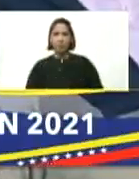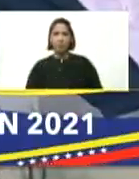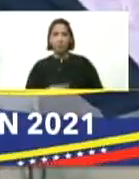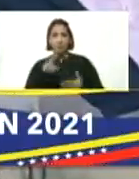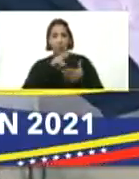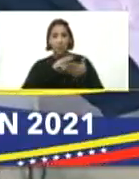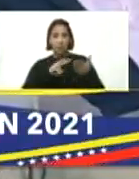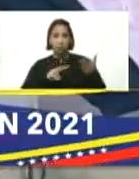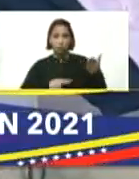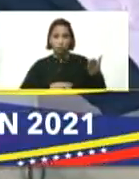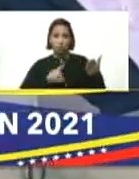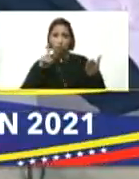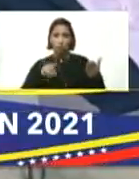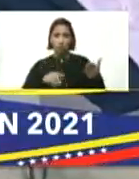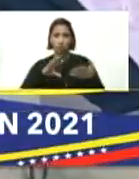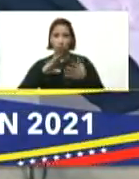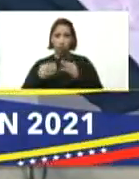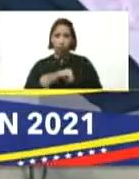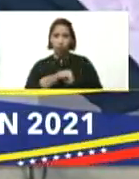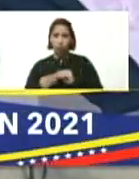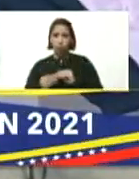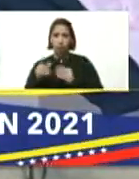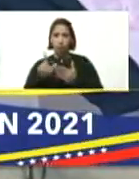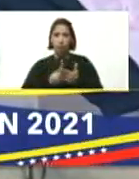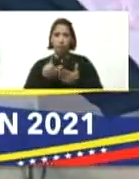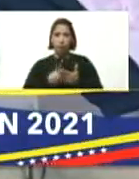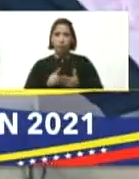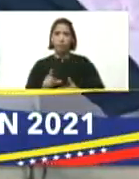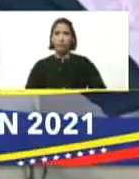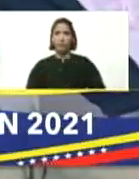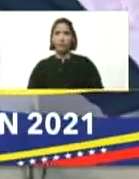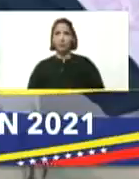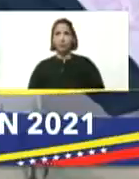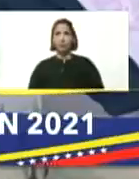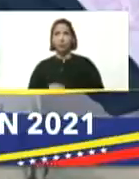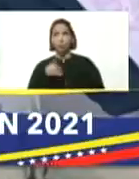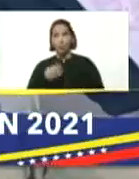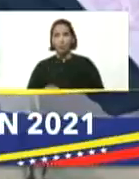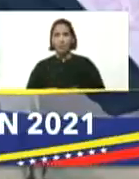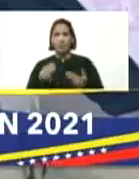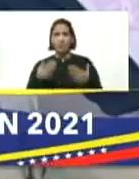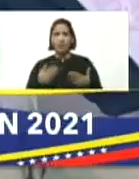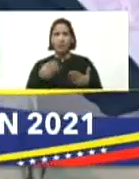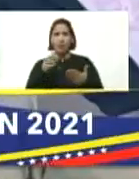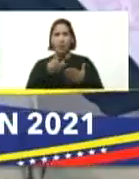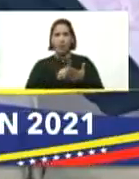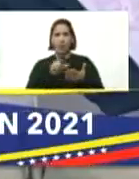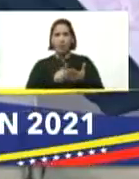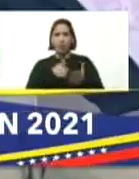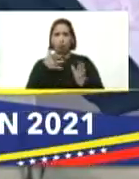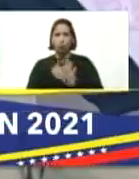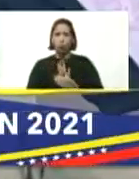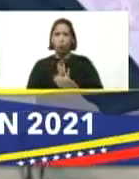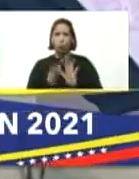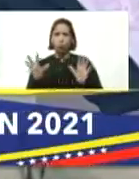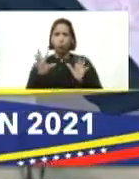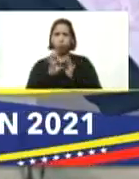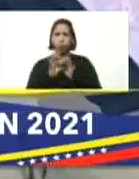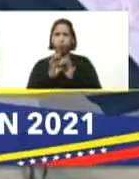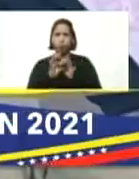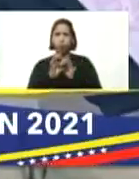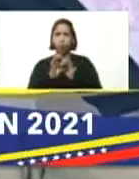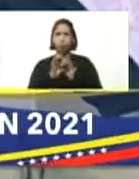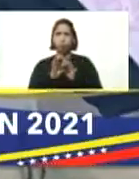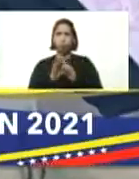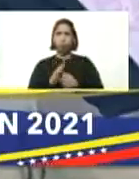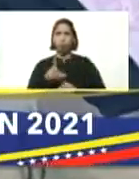lectura y a través de los libros. Y cuando usted presentaba el libro de Arancha relacionado con el llamado